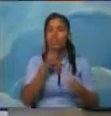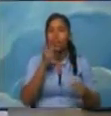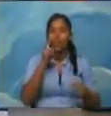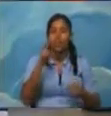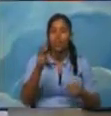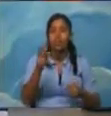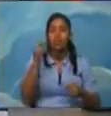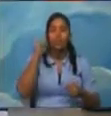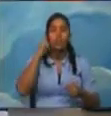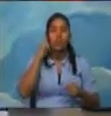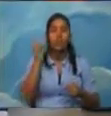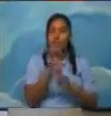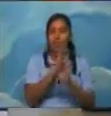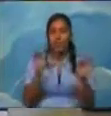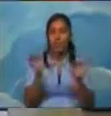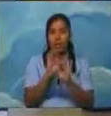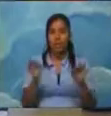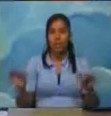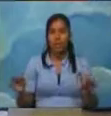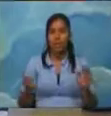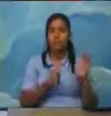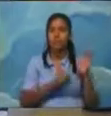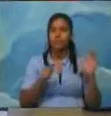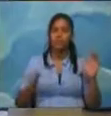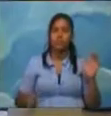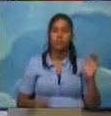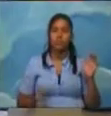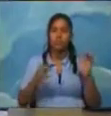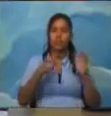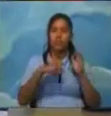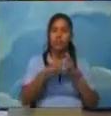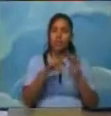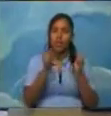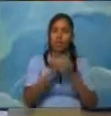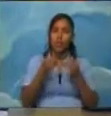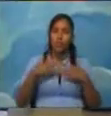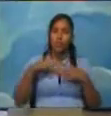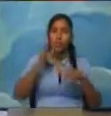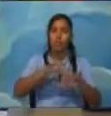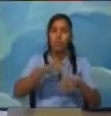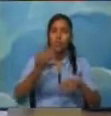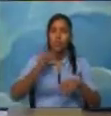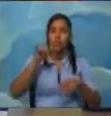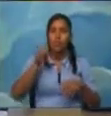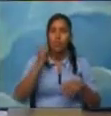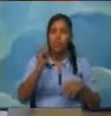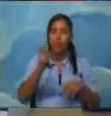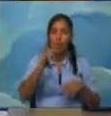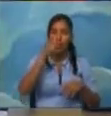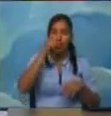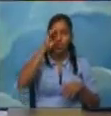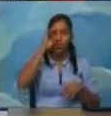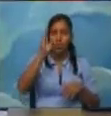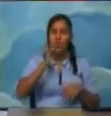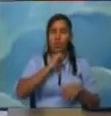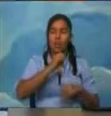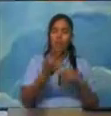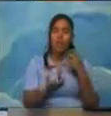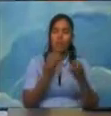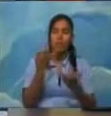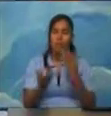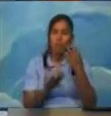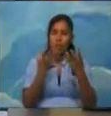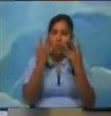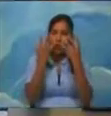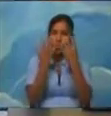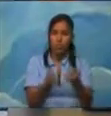María? Ay, Señor. Diga conmigo, porque Jehová tu Dios es fuego consumidor.